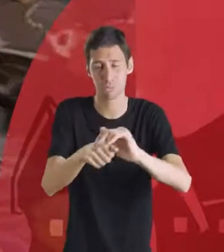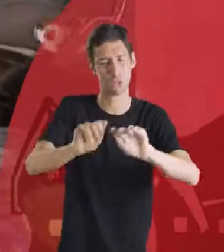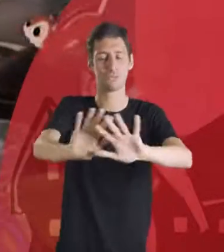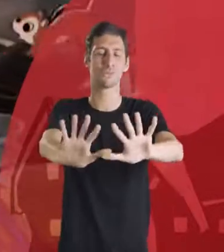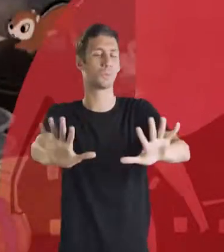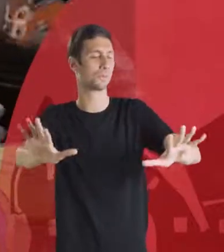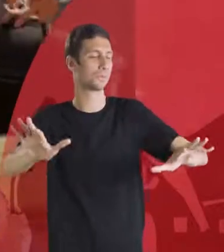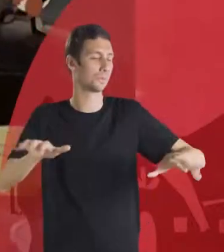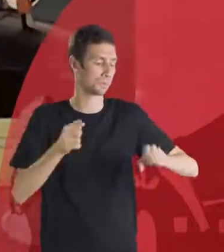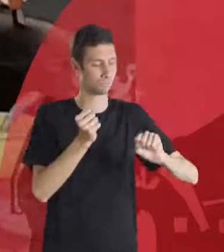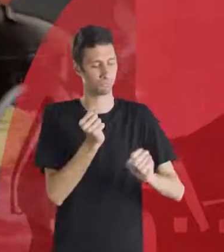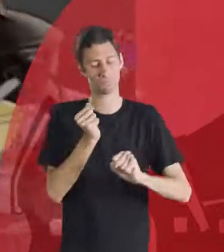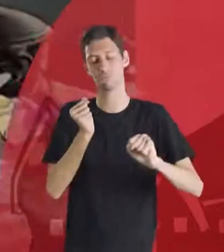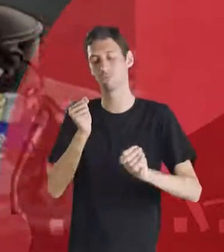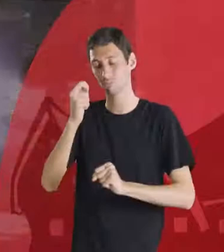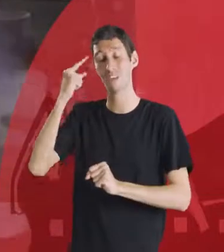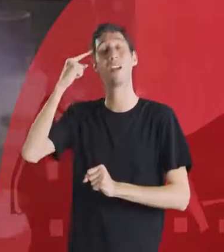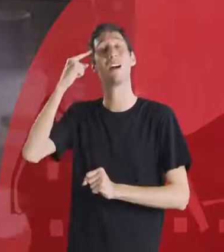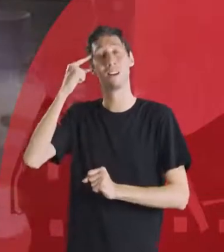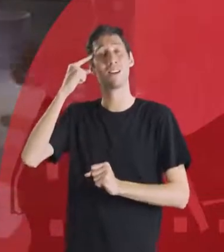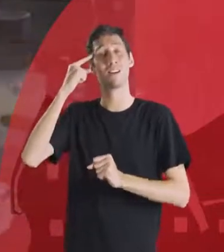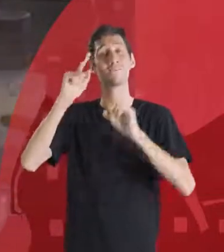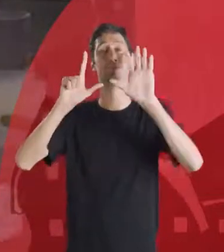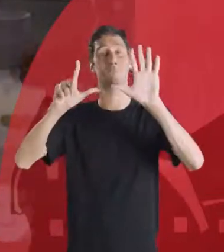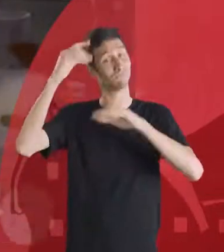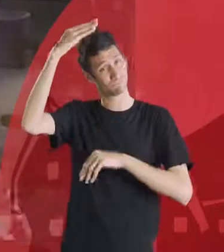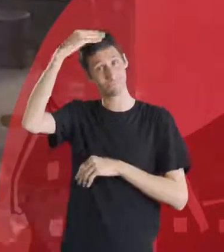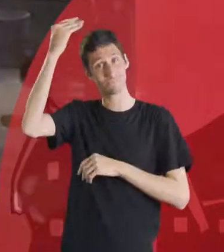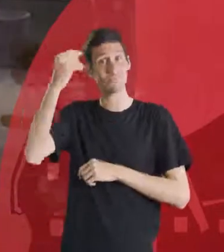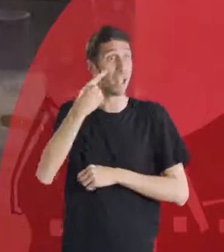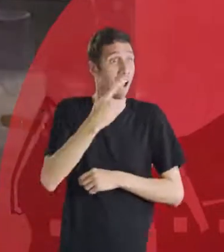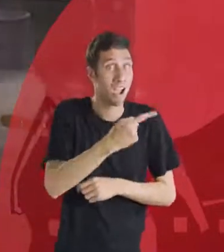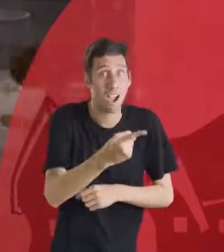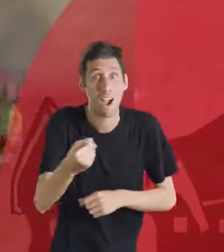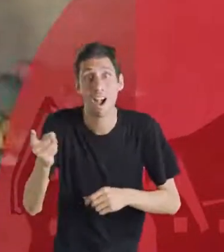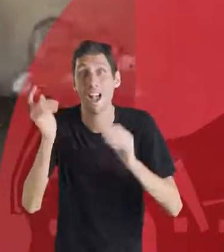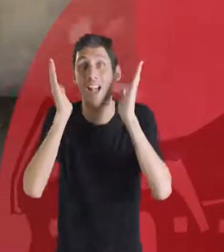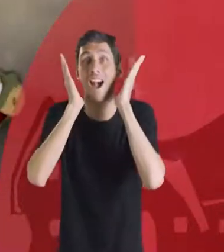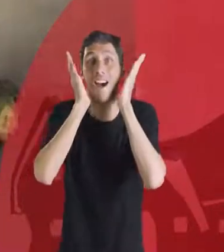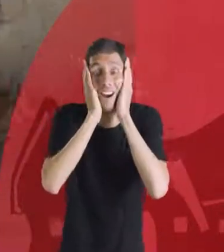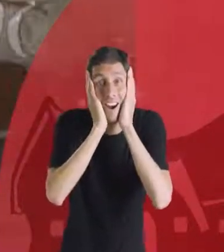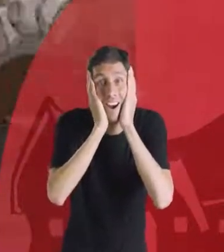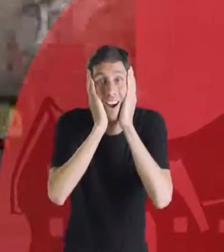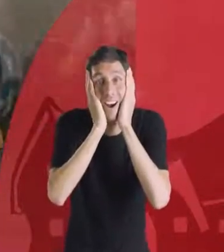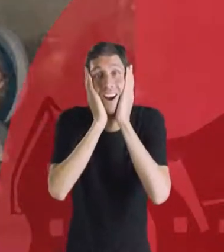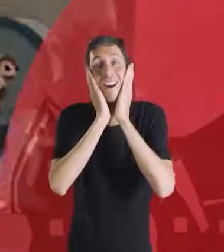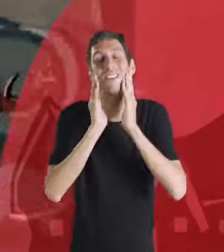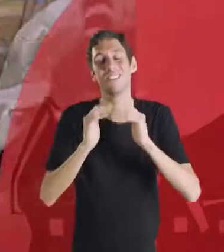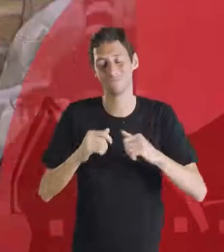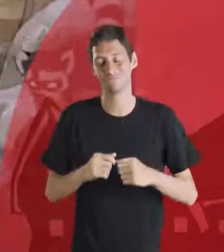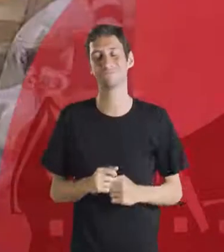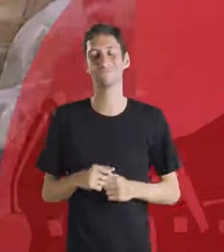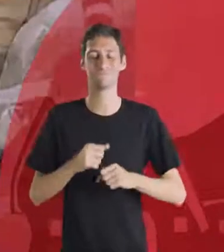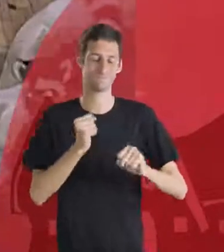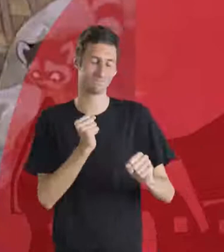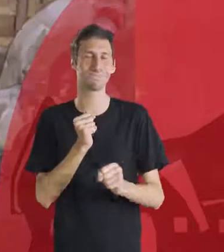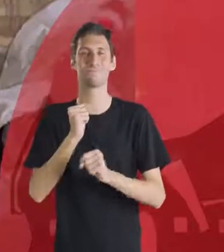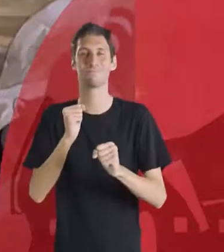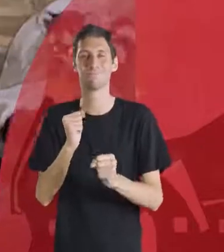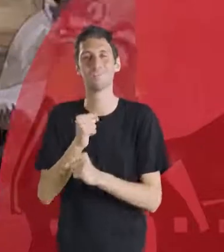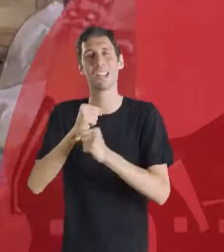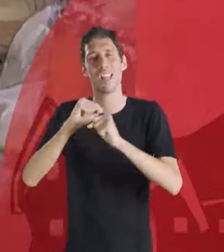bondadoso, decide ordenar la casa y darles una sorpresa a los pequeños habitantes del lugar para cuando llegaran.